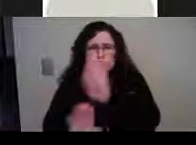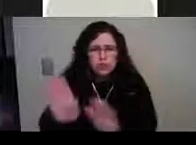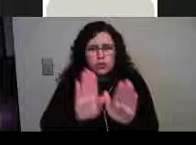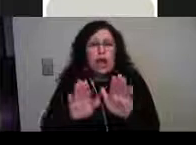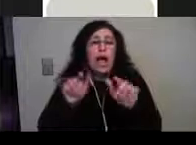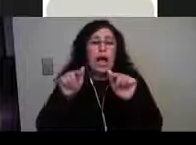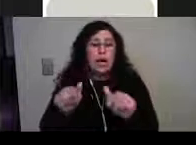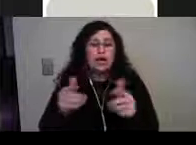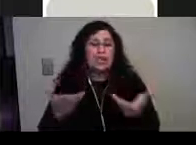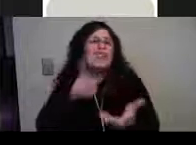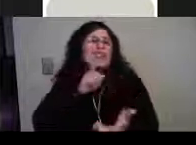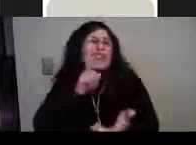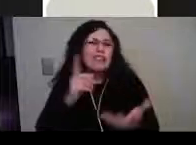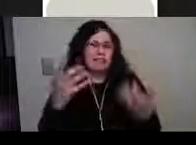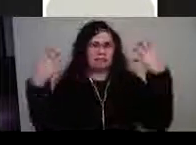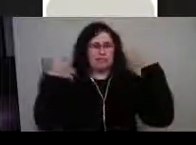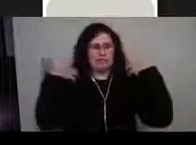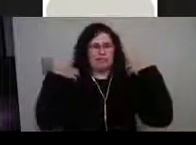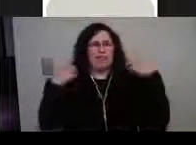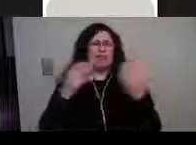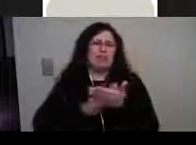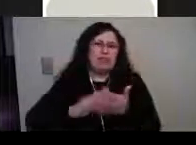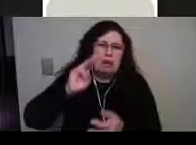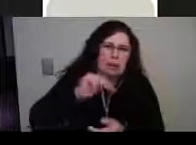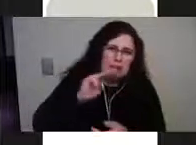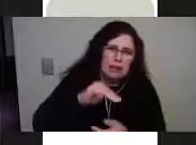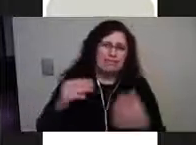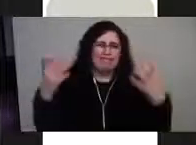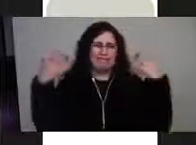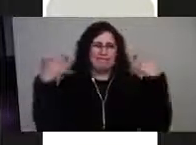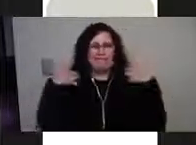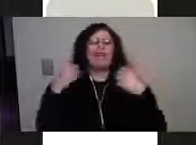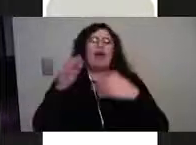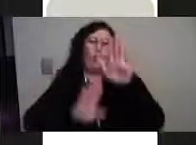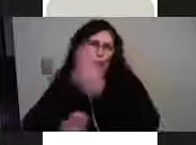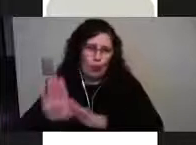veces recae sobre el rol materno, ¿ya? Am,